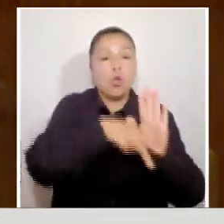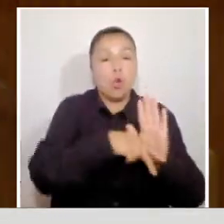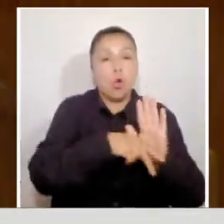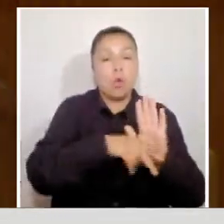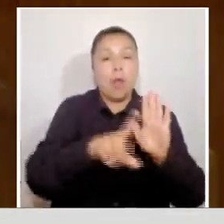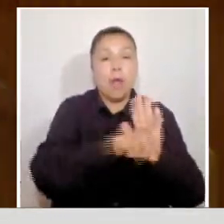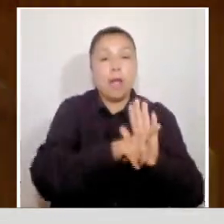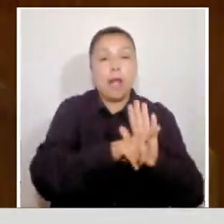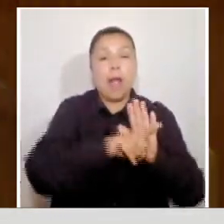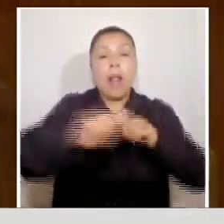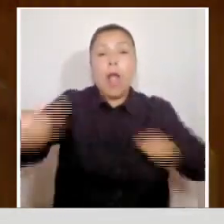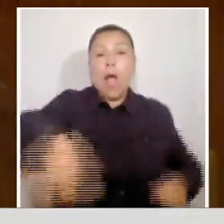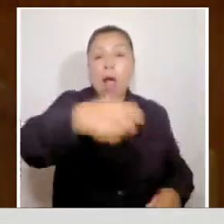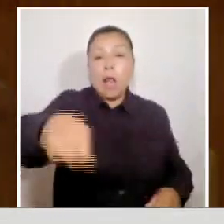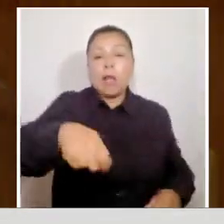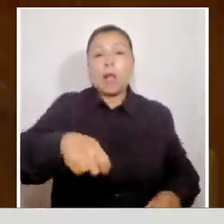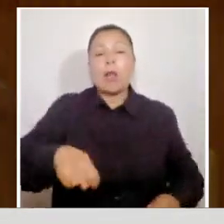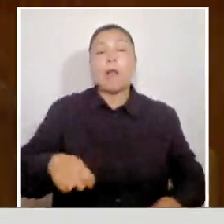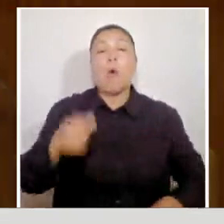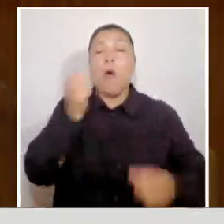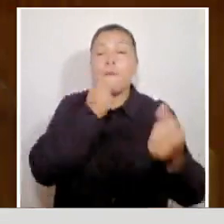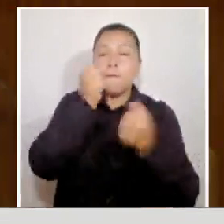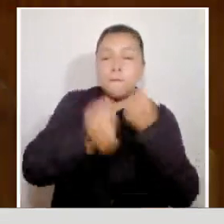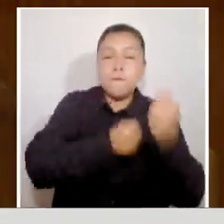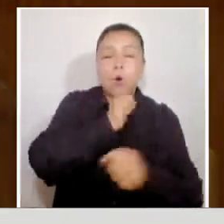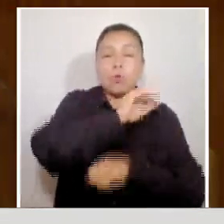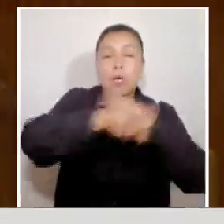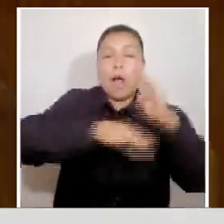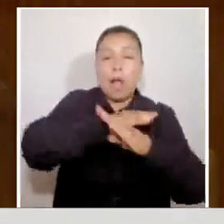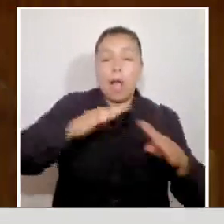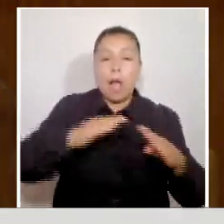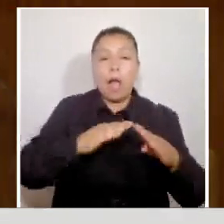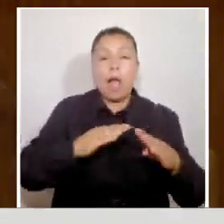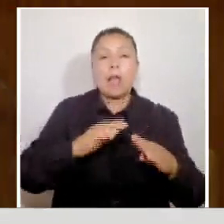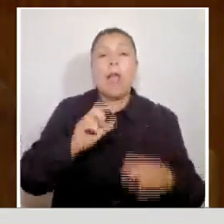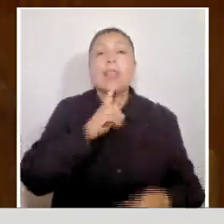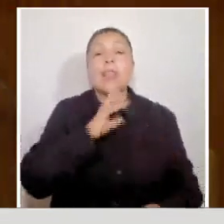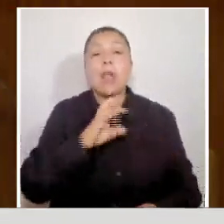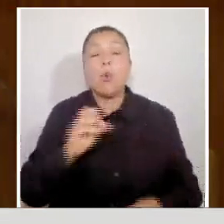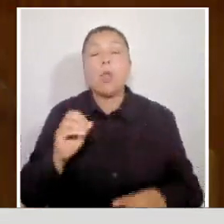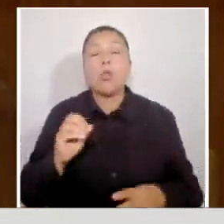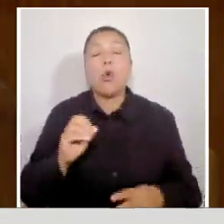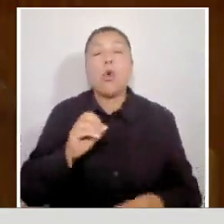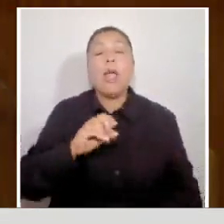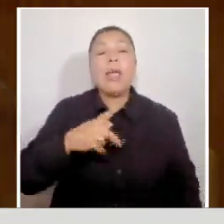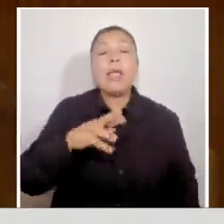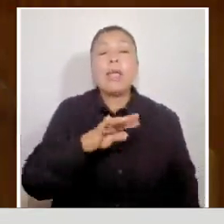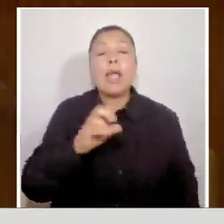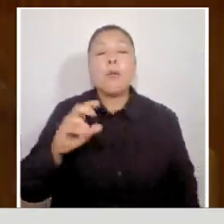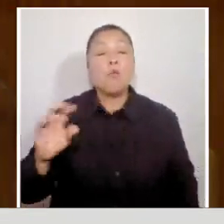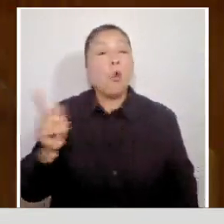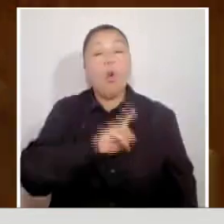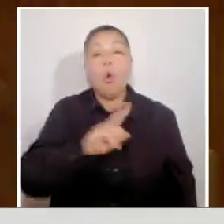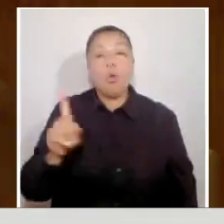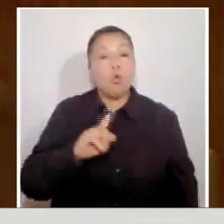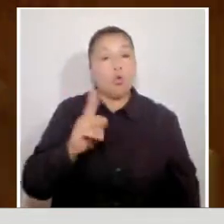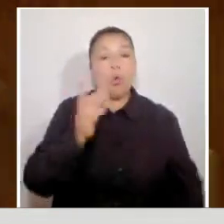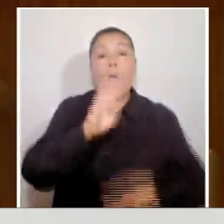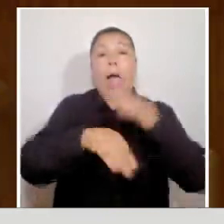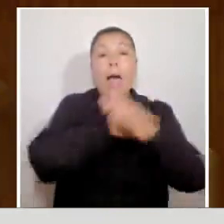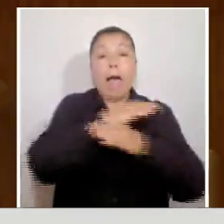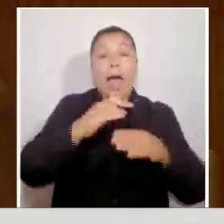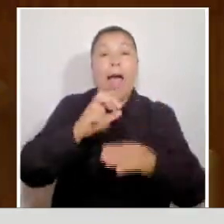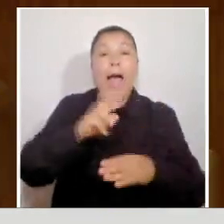vox yudo lucha karate taigu andó y Kendo pues no fueron consideradas como artes marciales sino que como